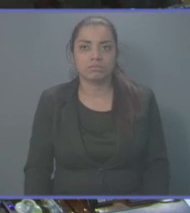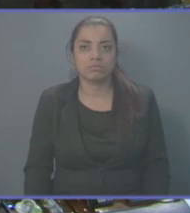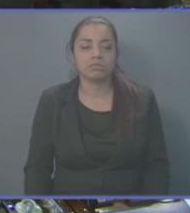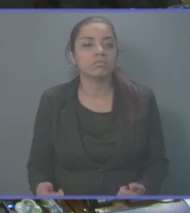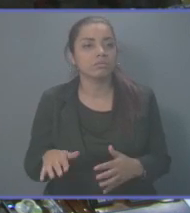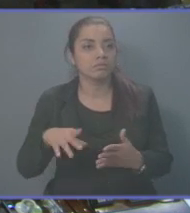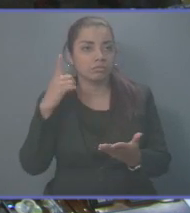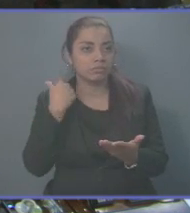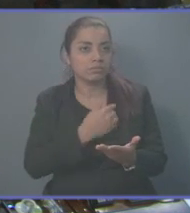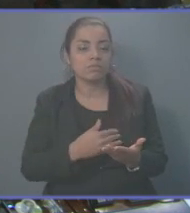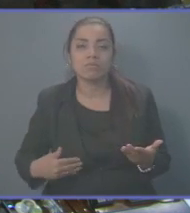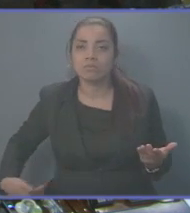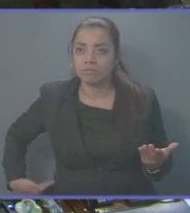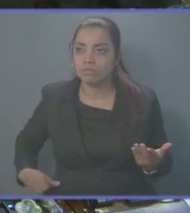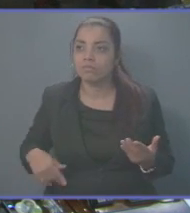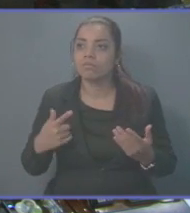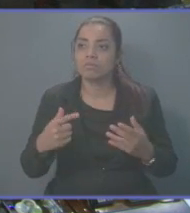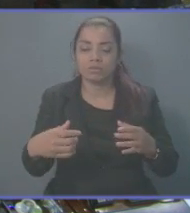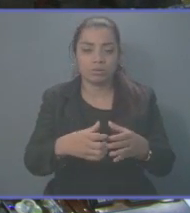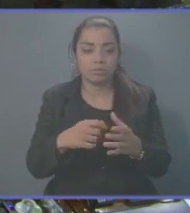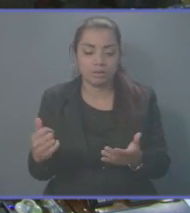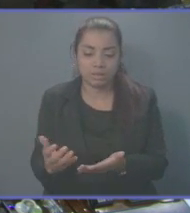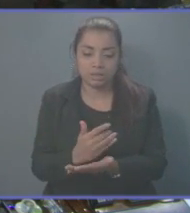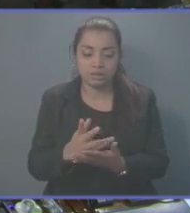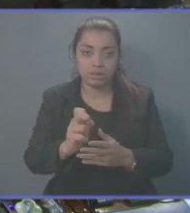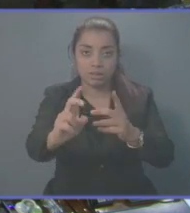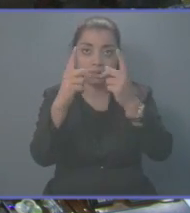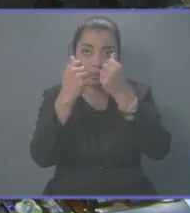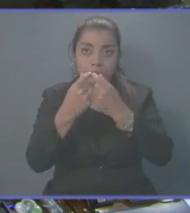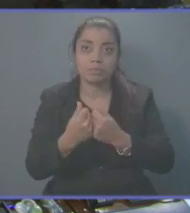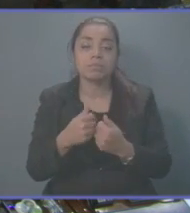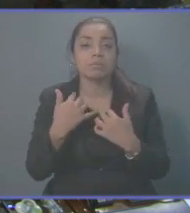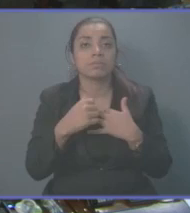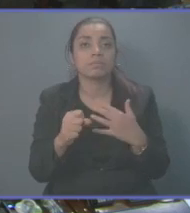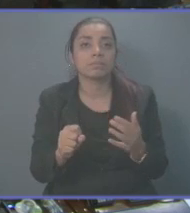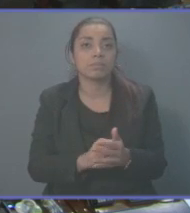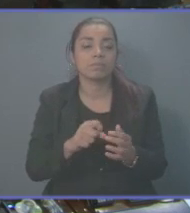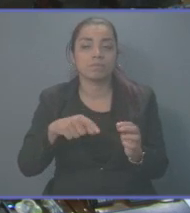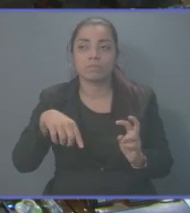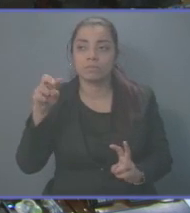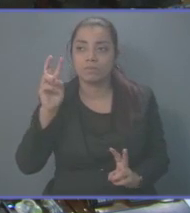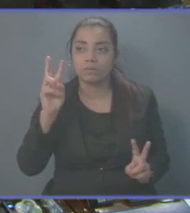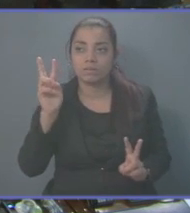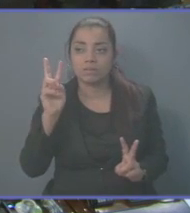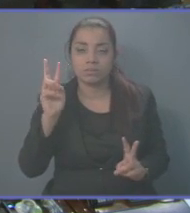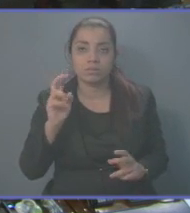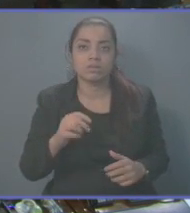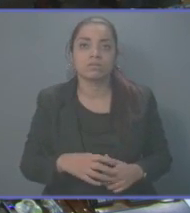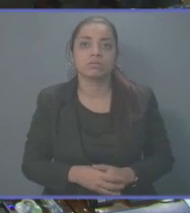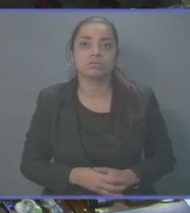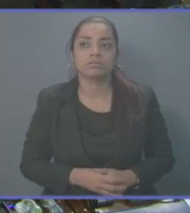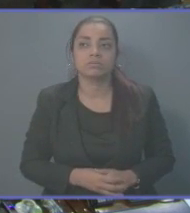Gracias, señor presidente. Comisión de Hacienda y Especial de Presupuestos, Palacio Legislativo.